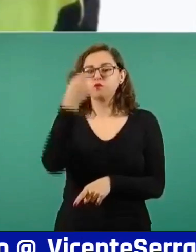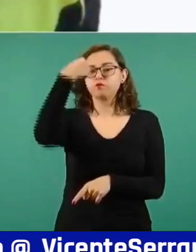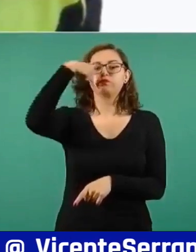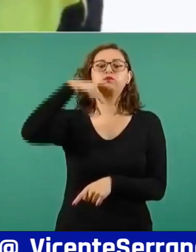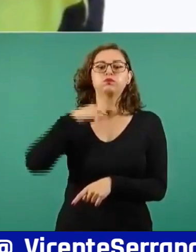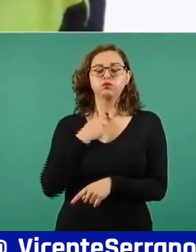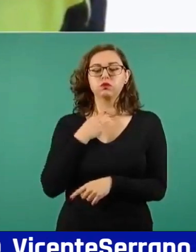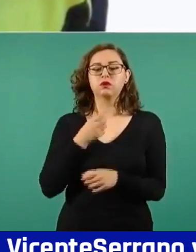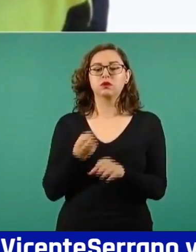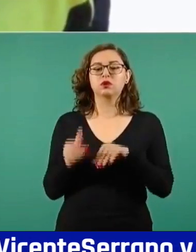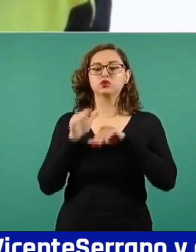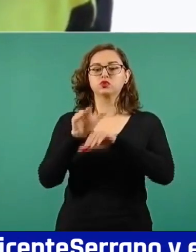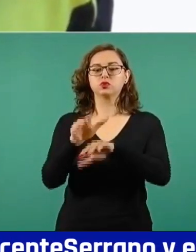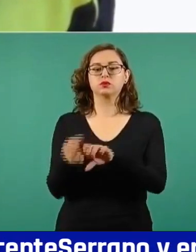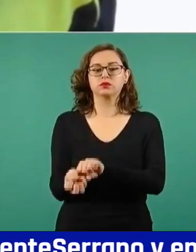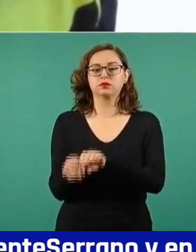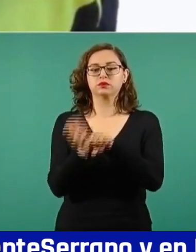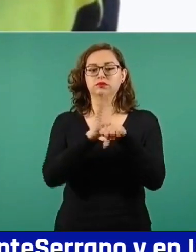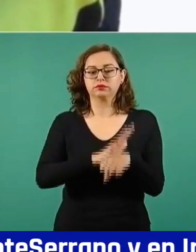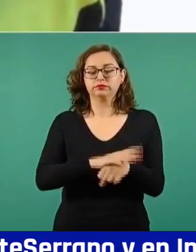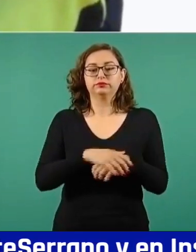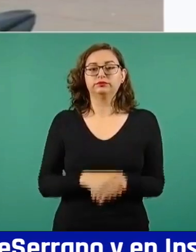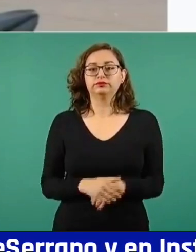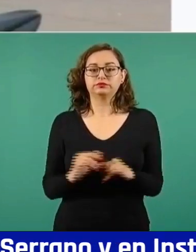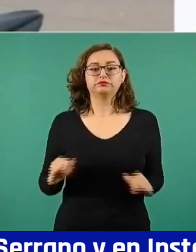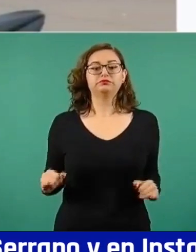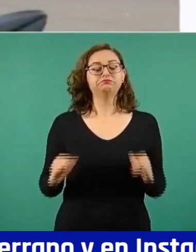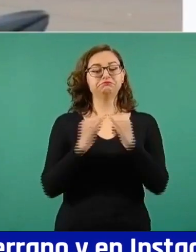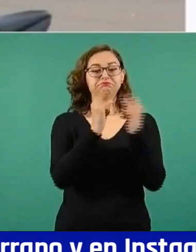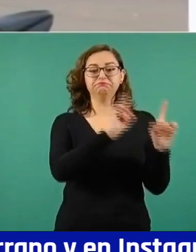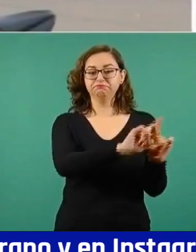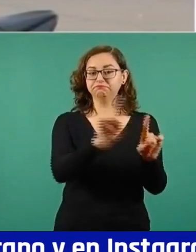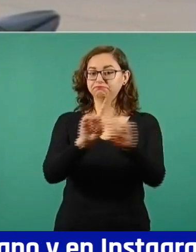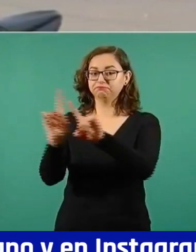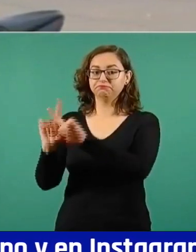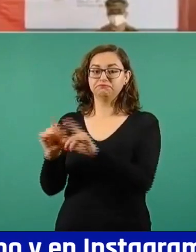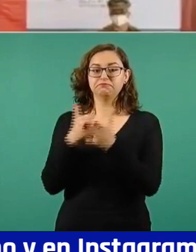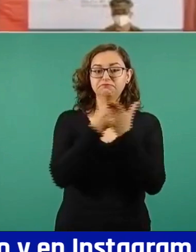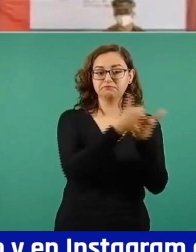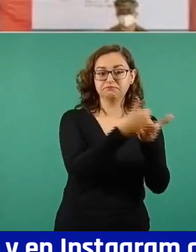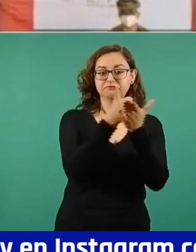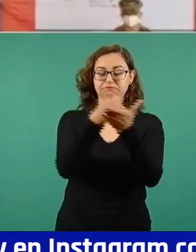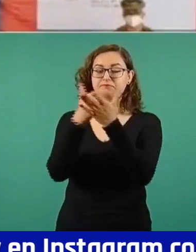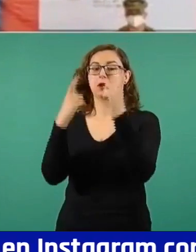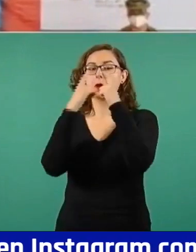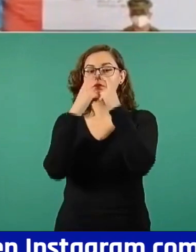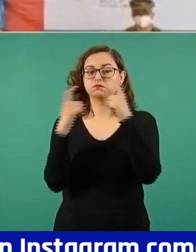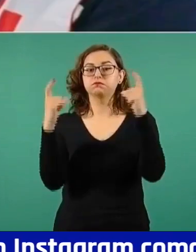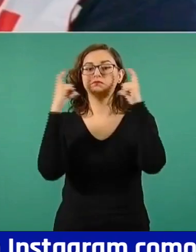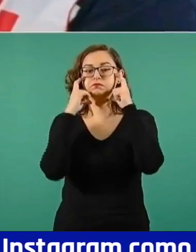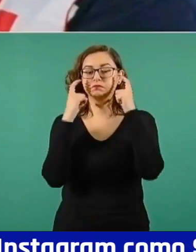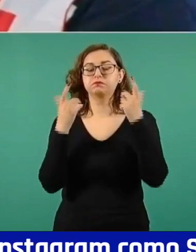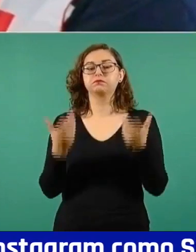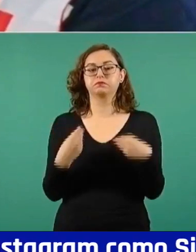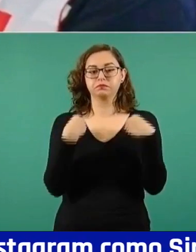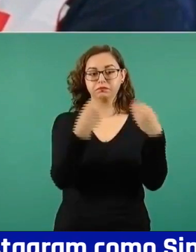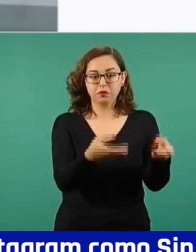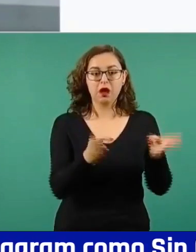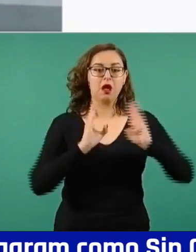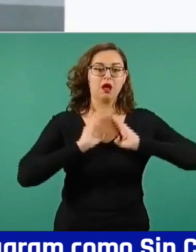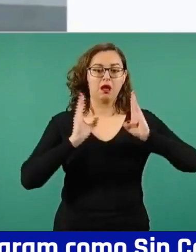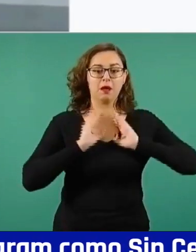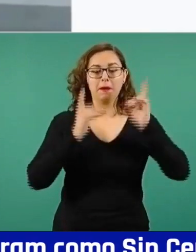COVID-19. En solidaridad con otras instituciones, Cruz Roja entregó cubrebocas a elementos del Ejército, la